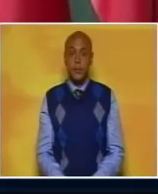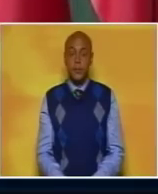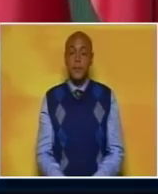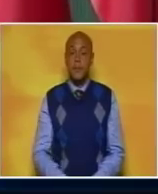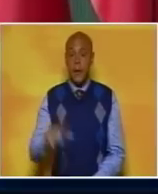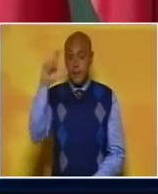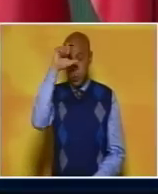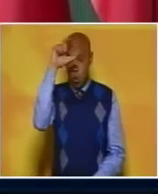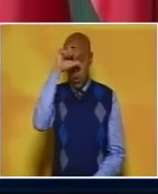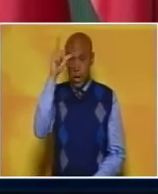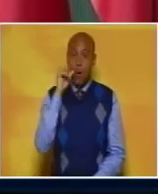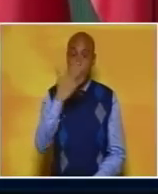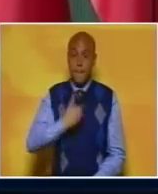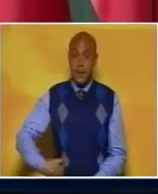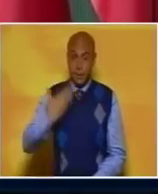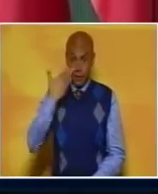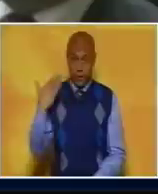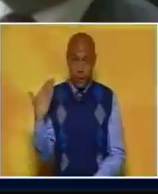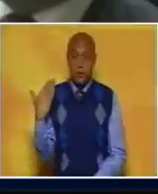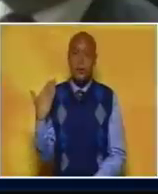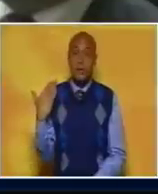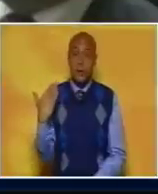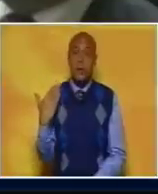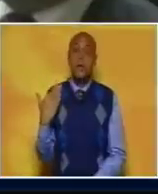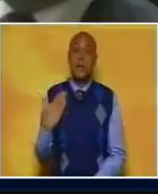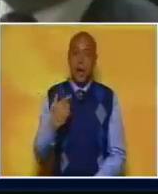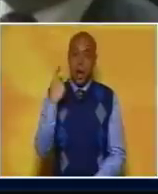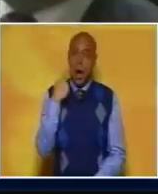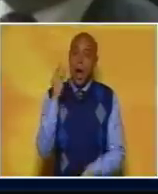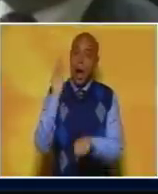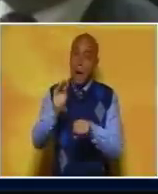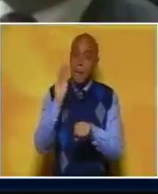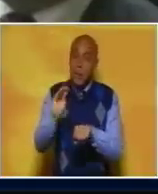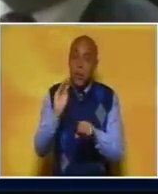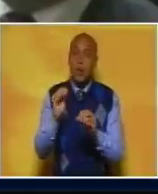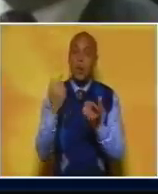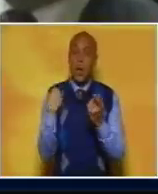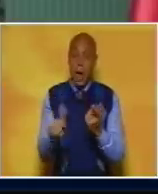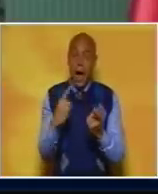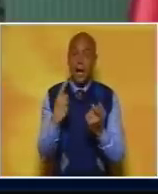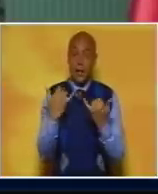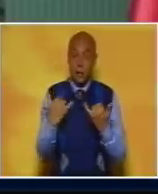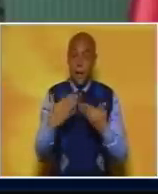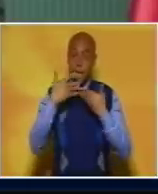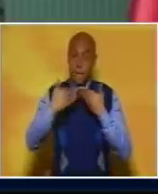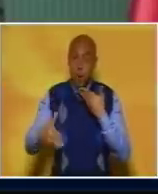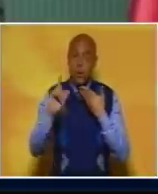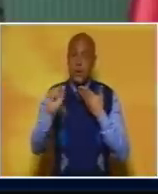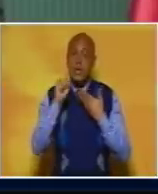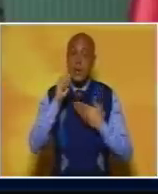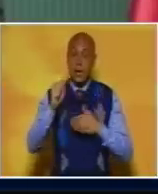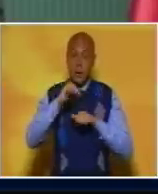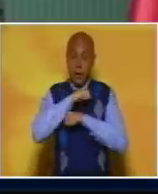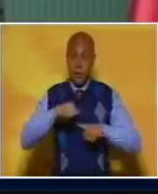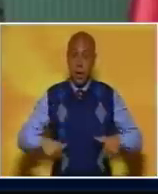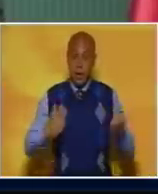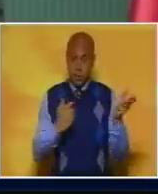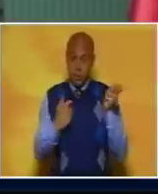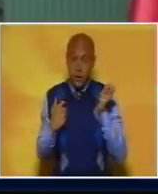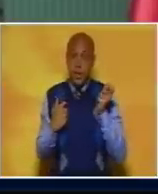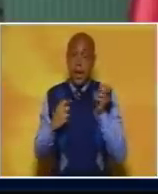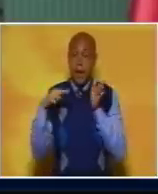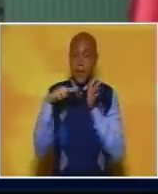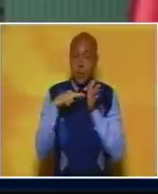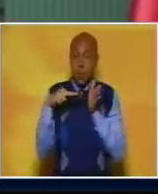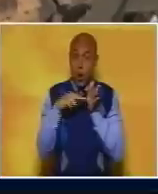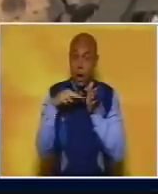En Turquía, el presidente Recep Tayyip Erdogan advirtió que la inminencia de una operación del ejército de la provincia de Siria en